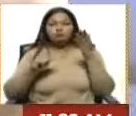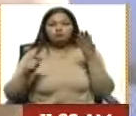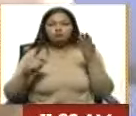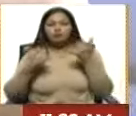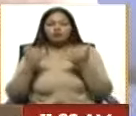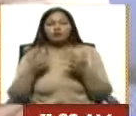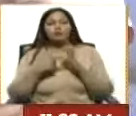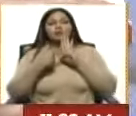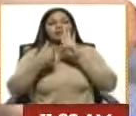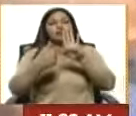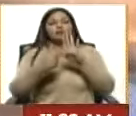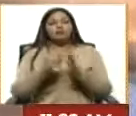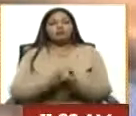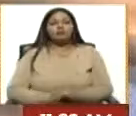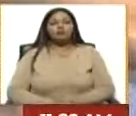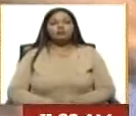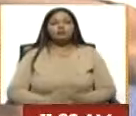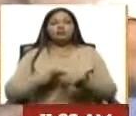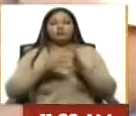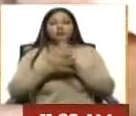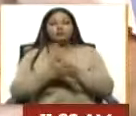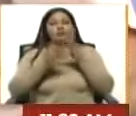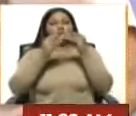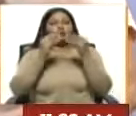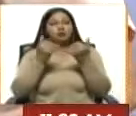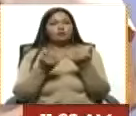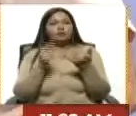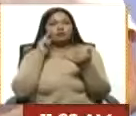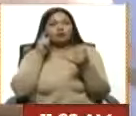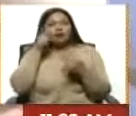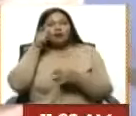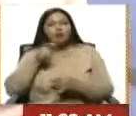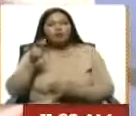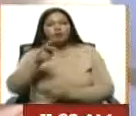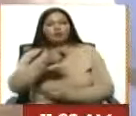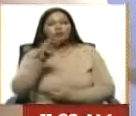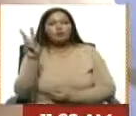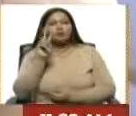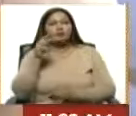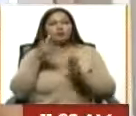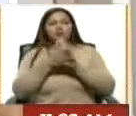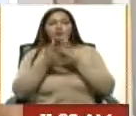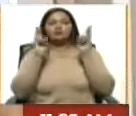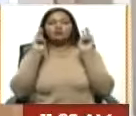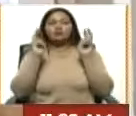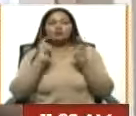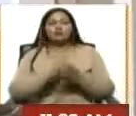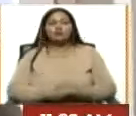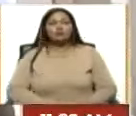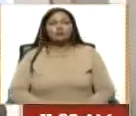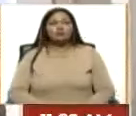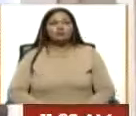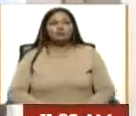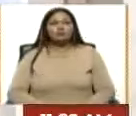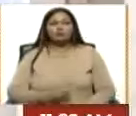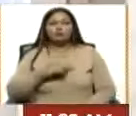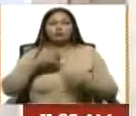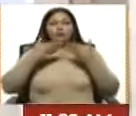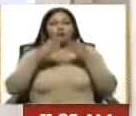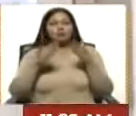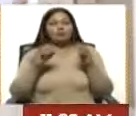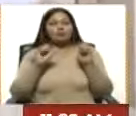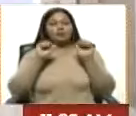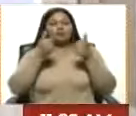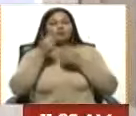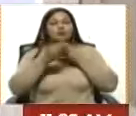están presentando, pues significa que ya se está empezando a sensibilizar el pueblo venezolano sobre el tema. Exacto, la gente está empezando a tener como conocimiento en función a